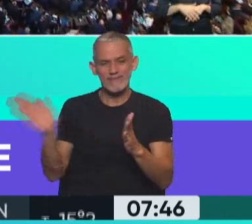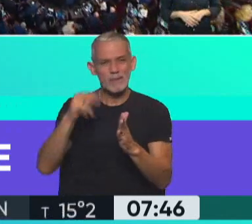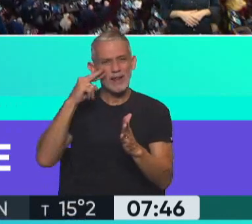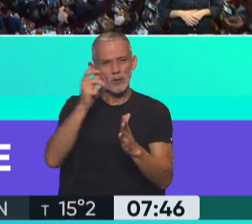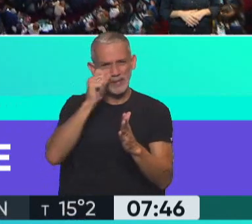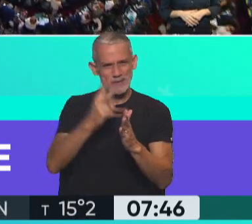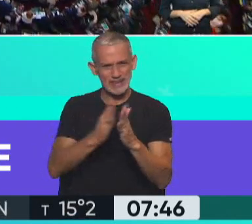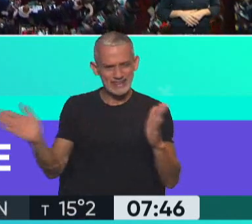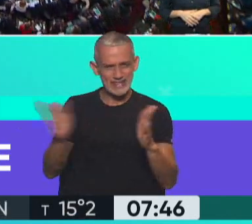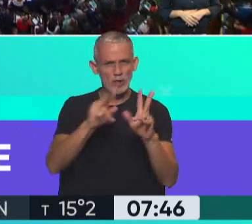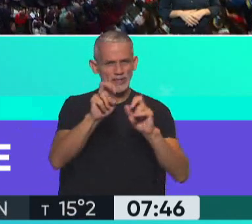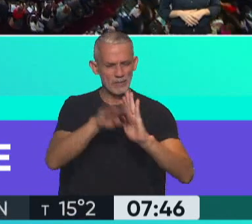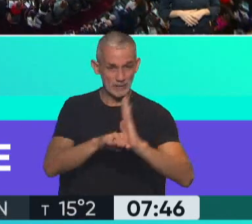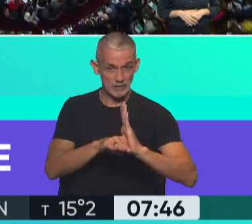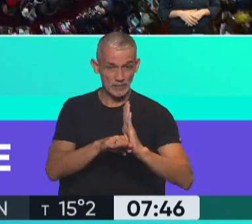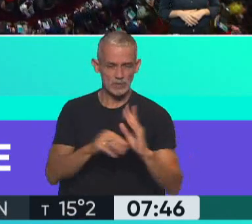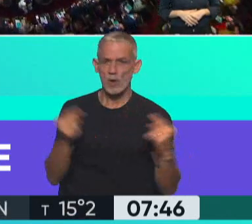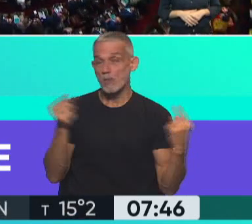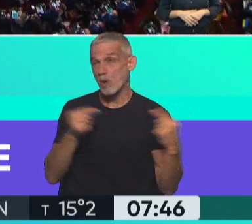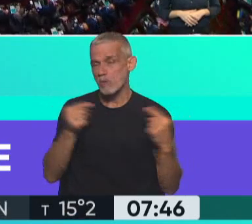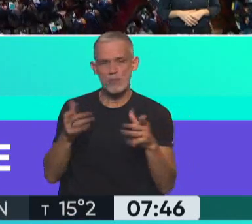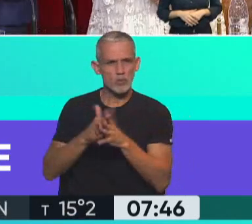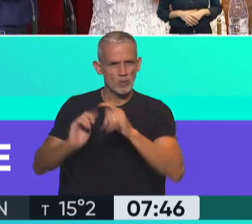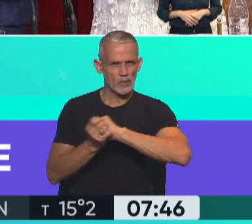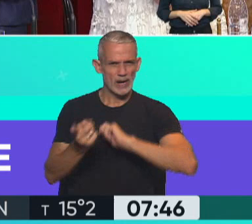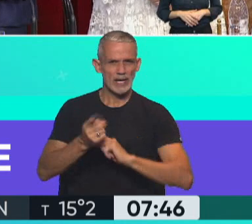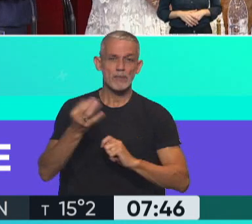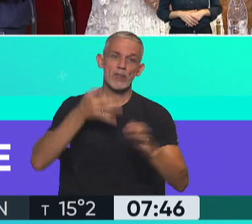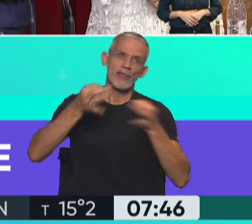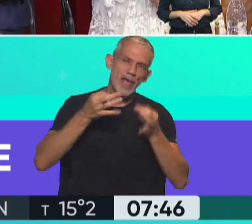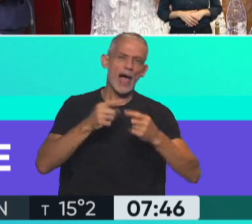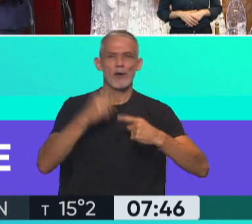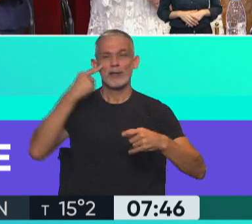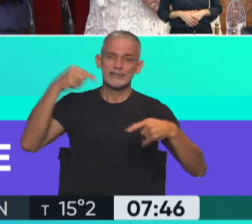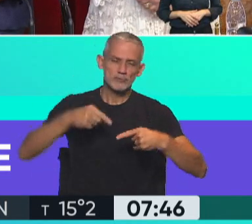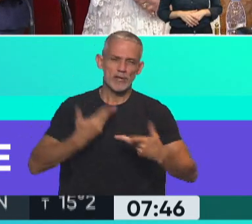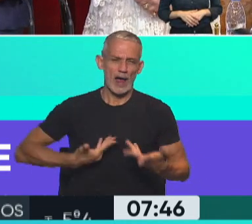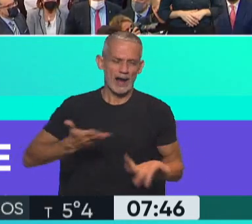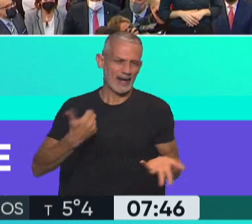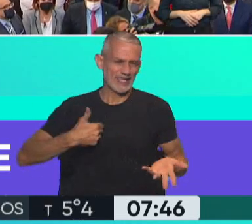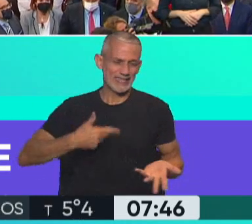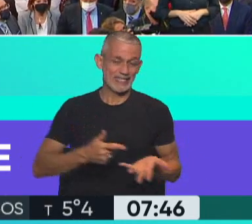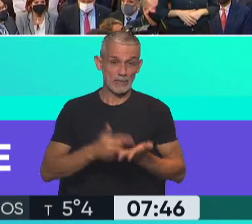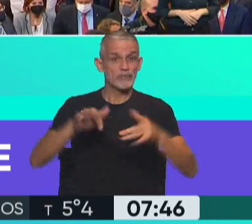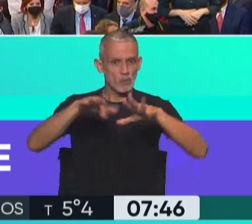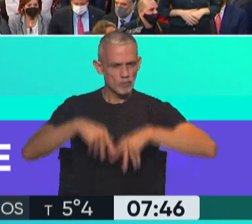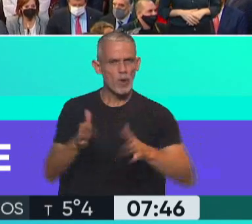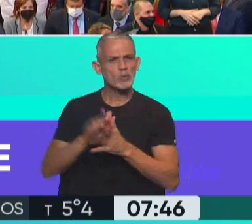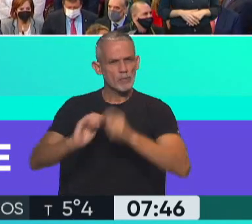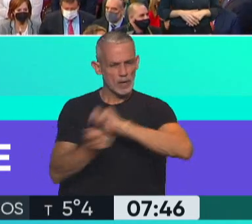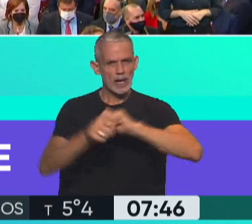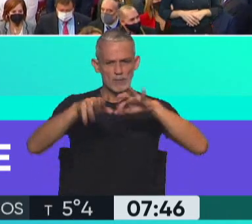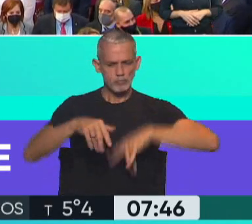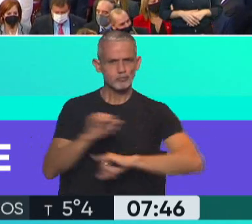adelante y que choca contra el discurso permanente de Juntos por el Cambio del diálogo a la institucionalidad de la República. Hubo un comunicado, ¿no?, después de Juntos por el Cambio, en el